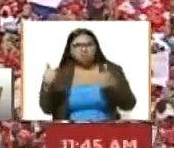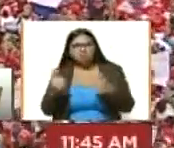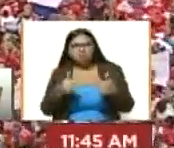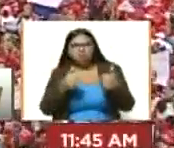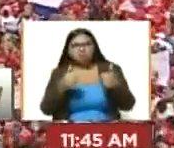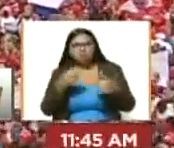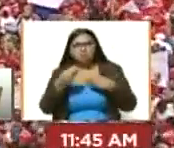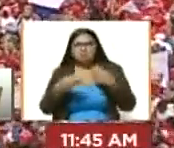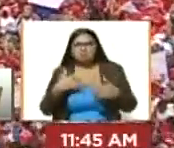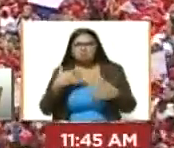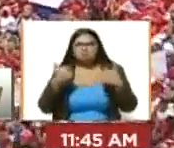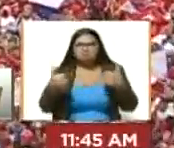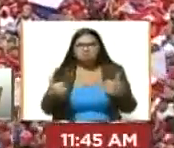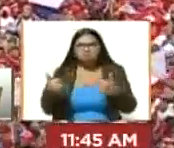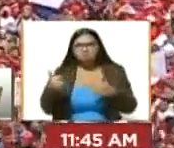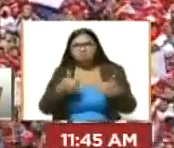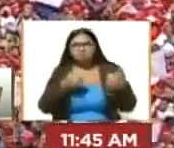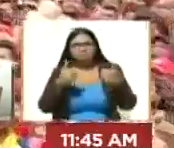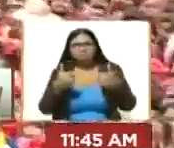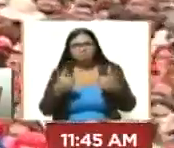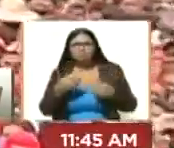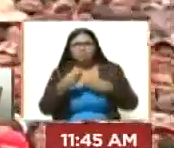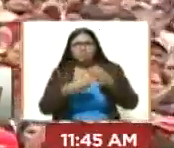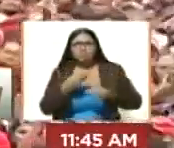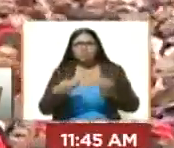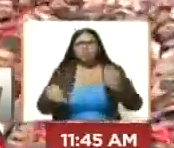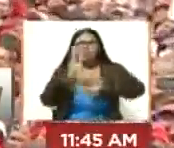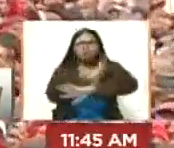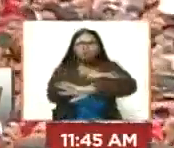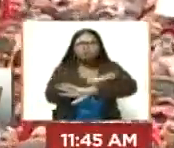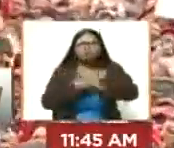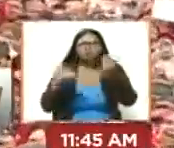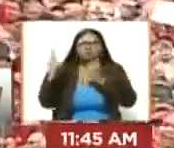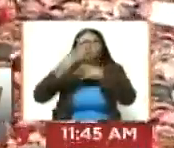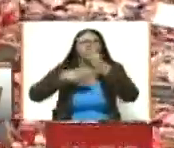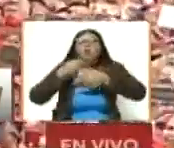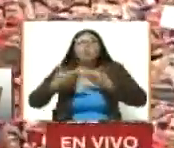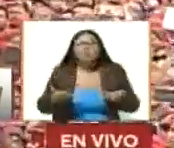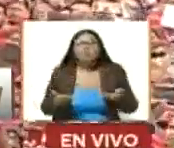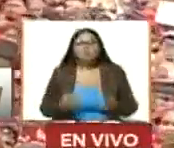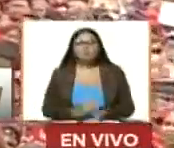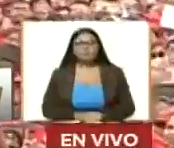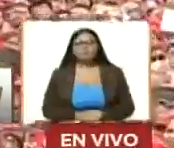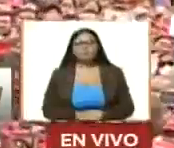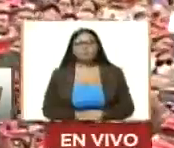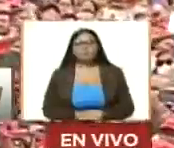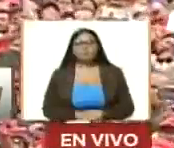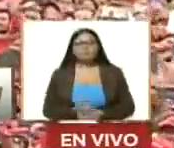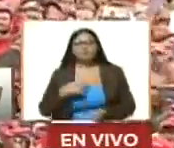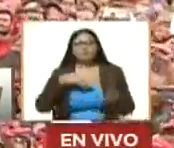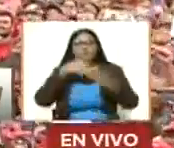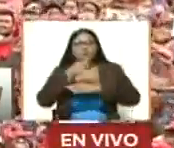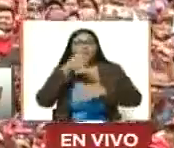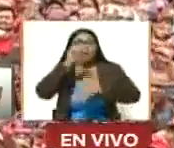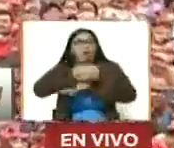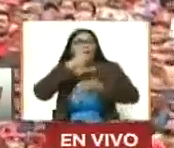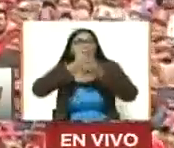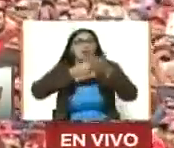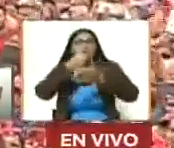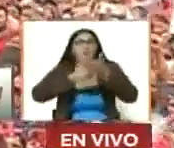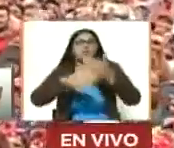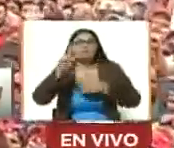¿Cómo están ustedes? ¿Cómo está la moral en Monagas? ¿Nos vamos para el combate? ¿Nos